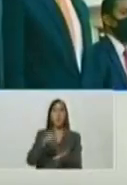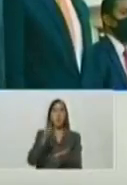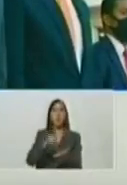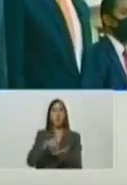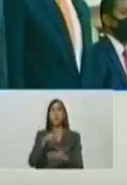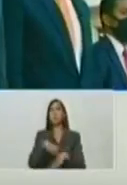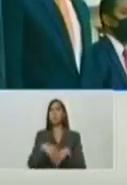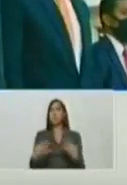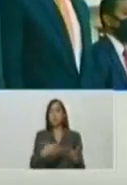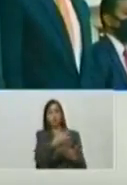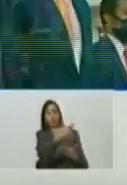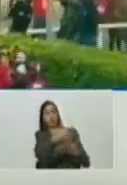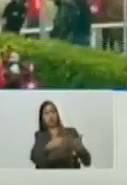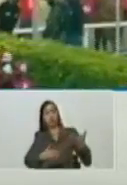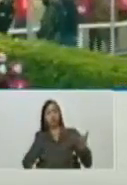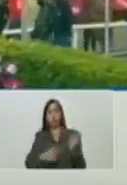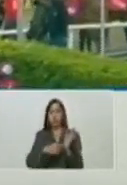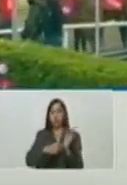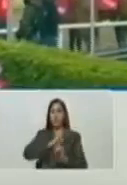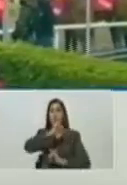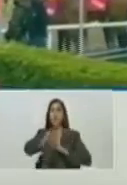Aquí está, Clásico Internacional.